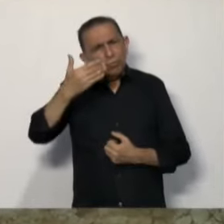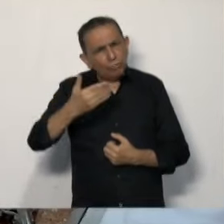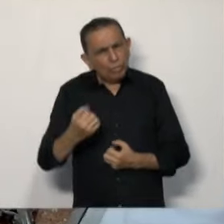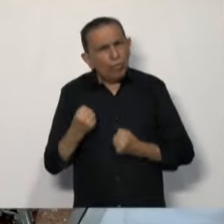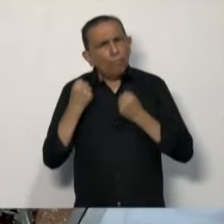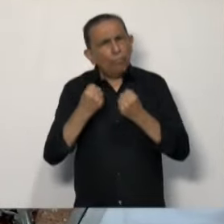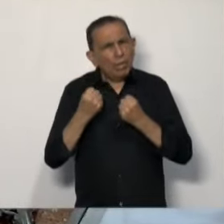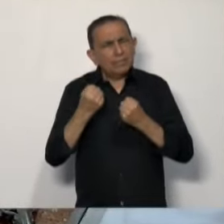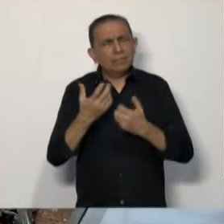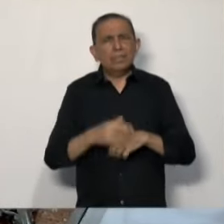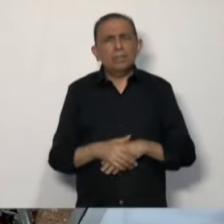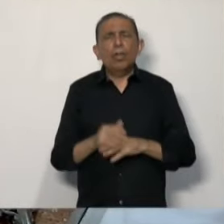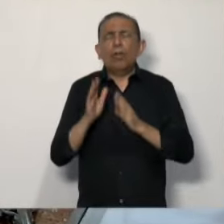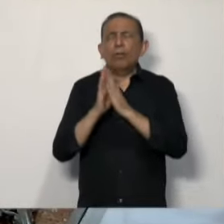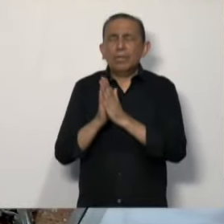Oremos.